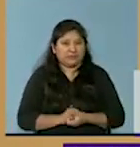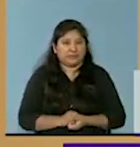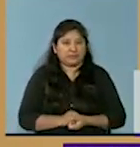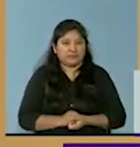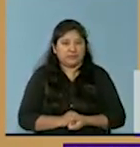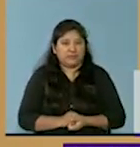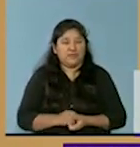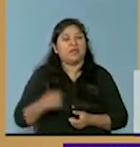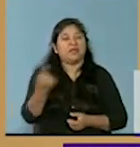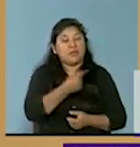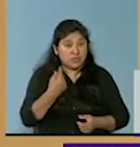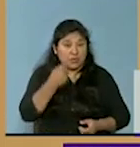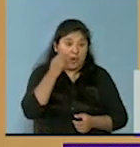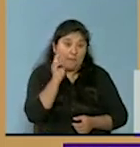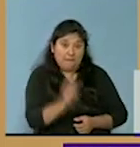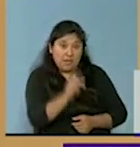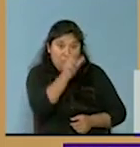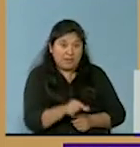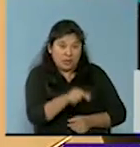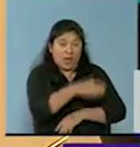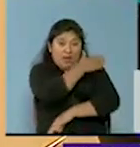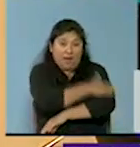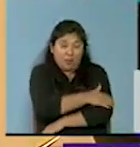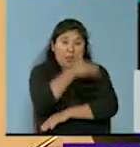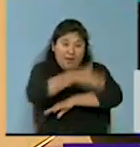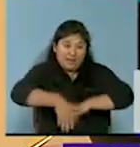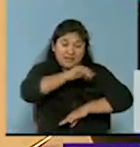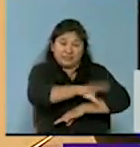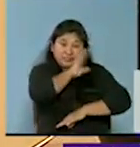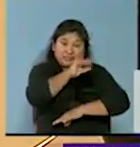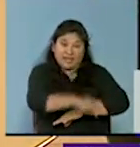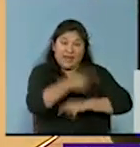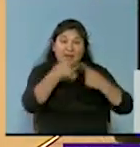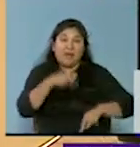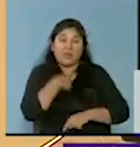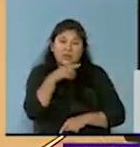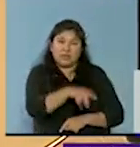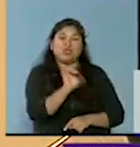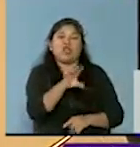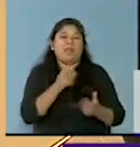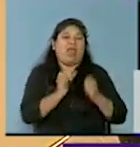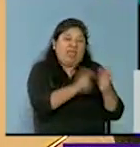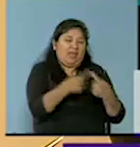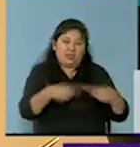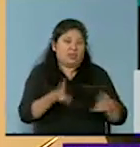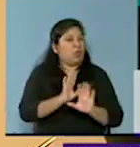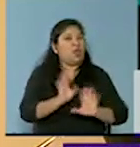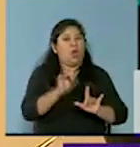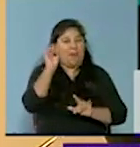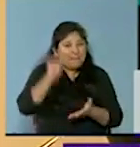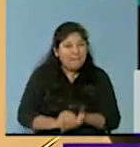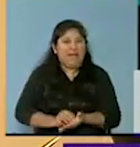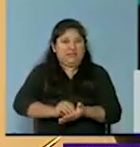allá tratamos de involucrarnos en su vida y tratar de recuperarlo desde otra idea y siempre en un trabajo articulado